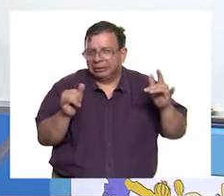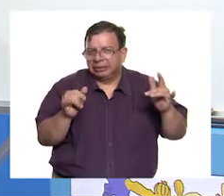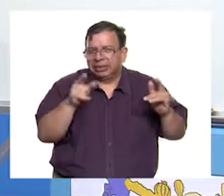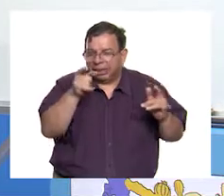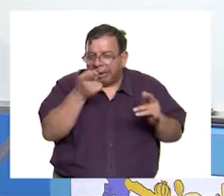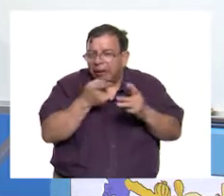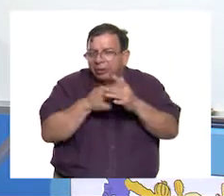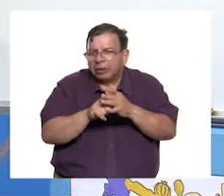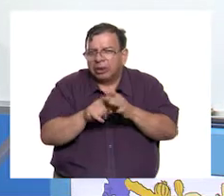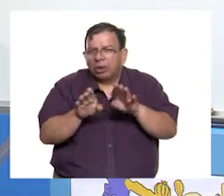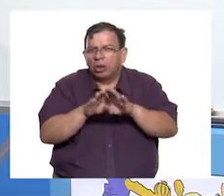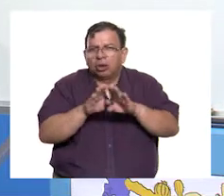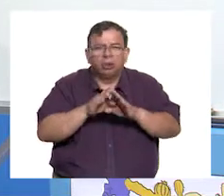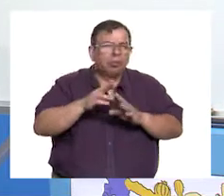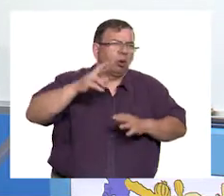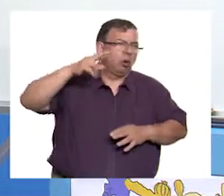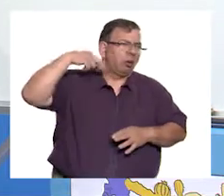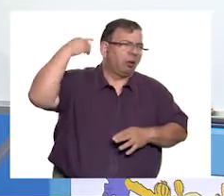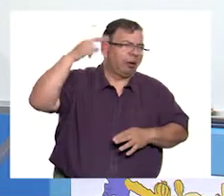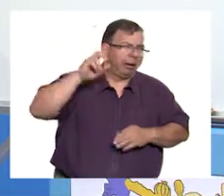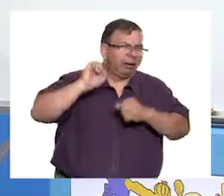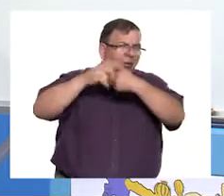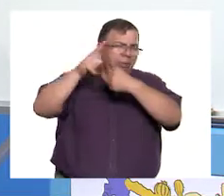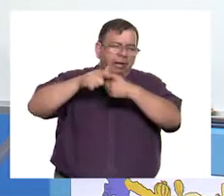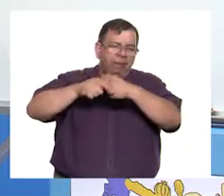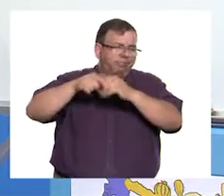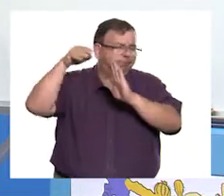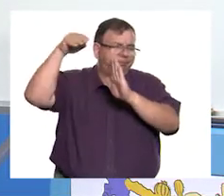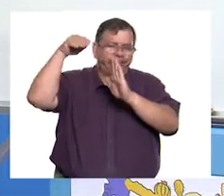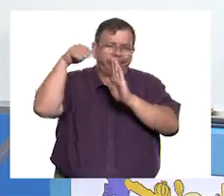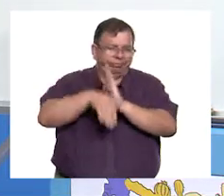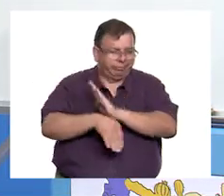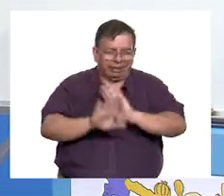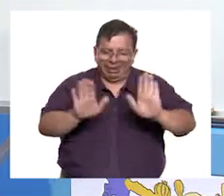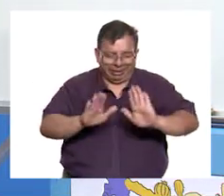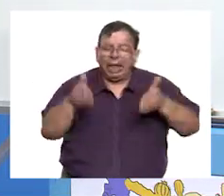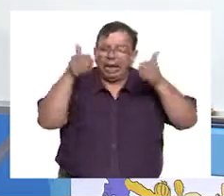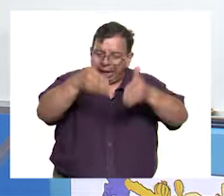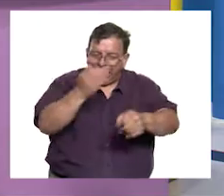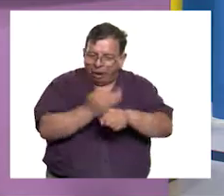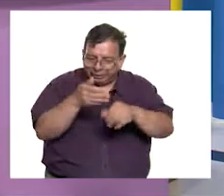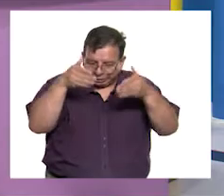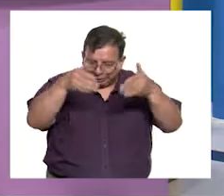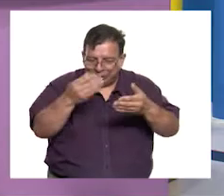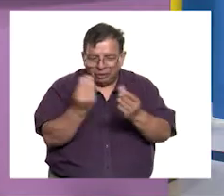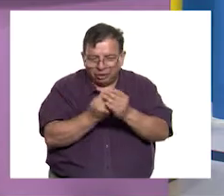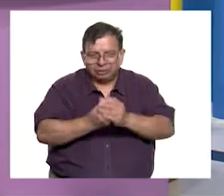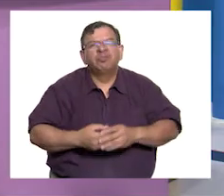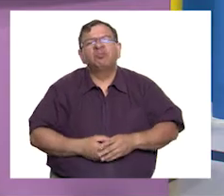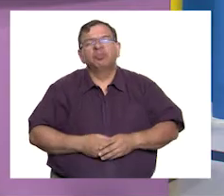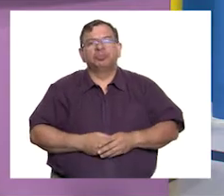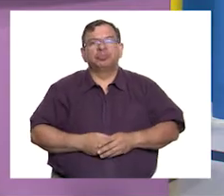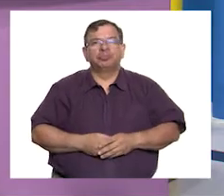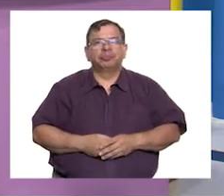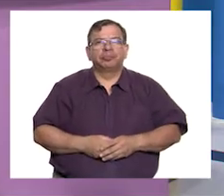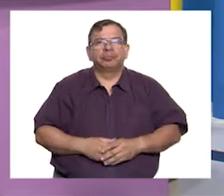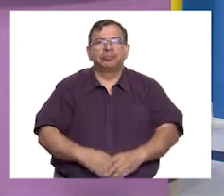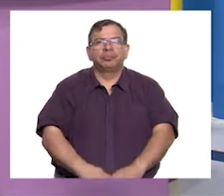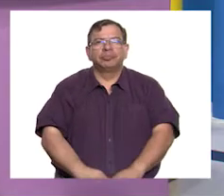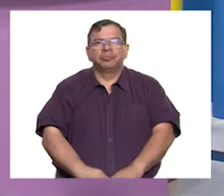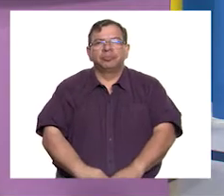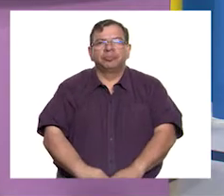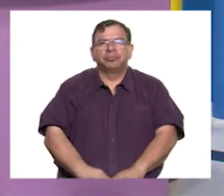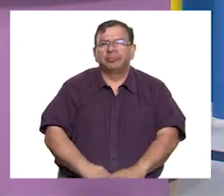dio inicio a la caída de las monarquías en Europa? Pero vamos a tratar de centrarnos, por favor. Claro que sí, profesor. Bueno, Entonces,